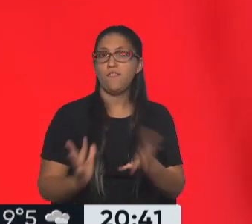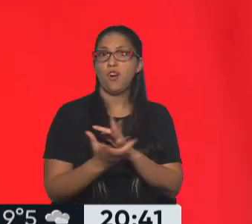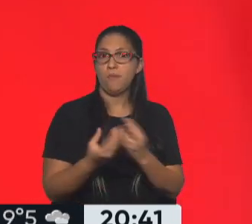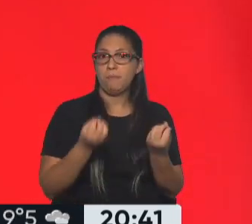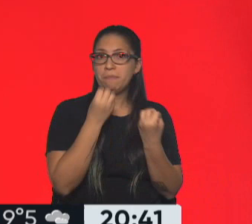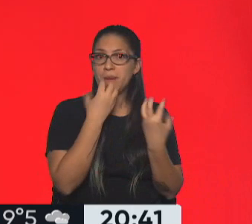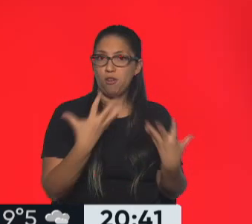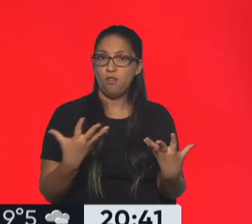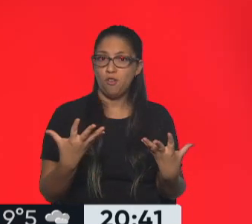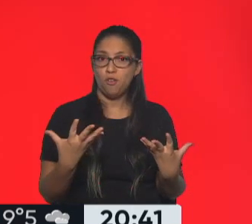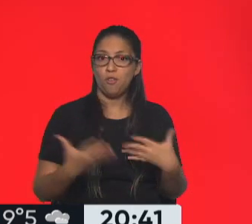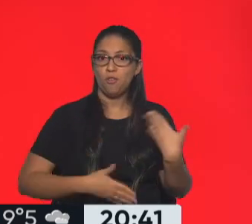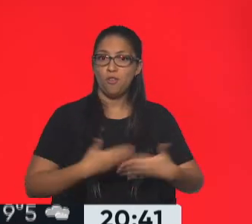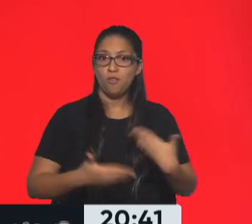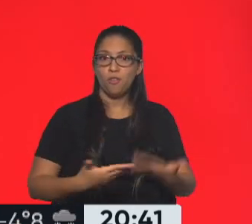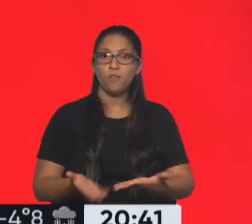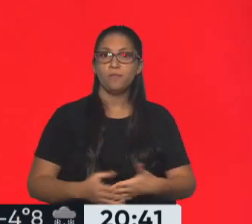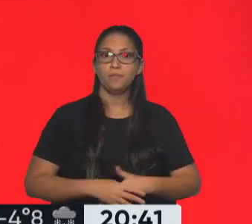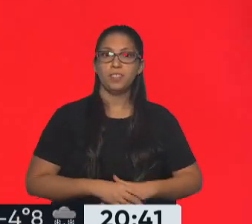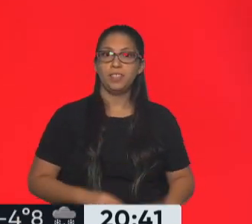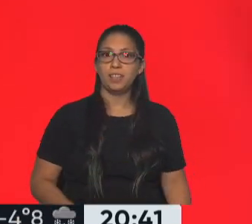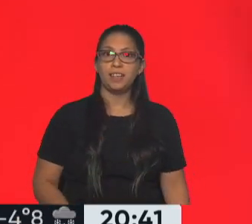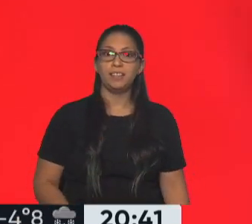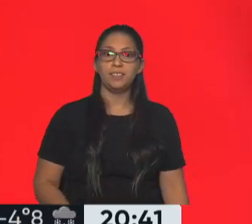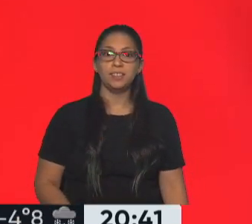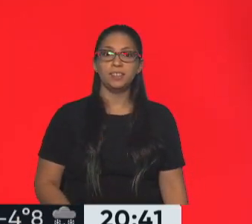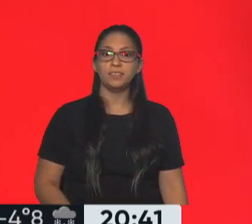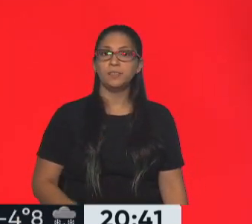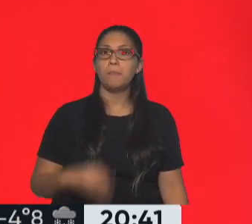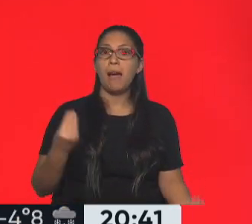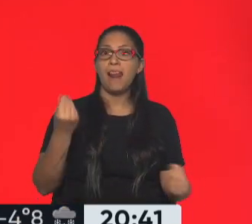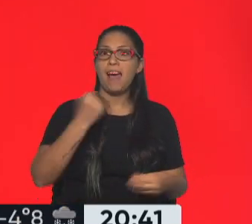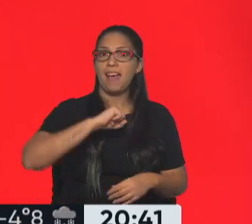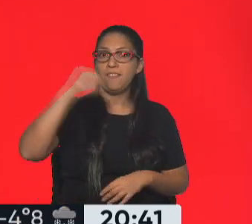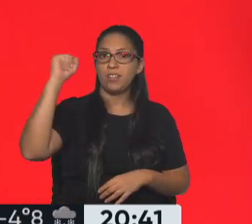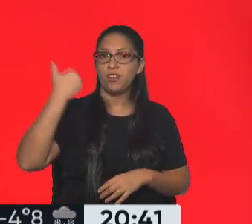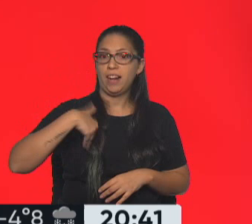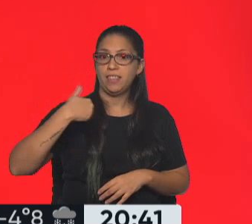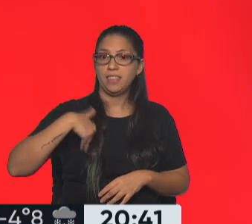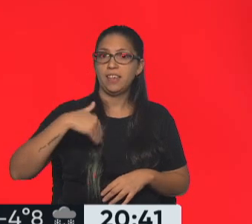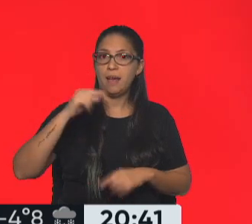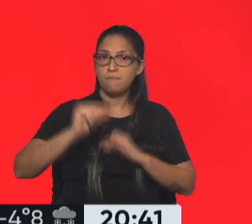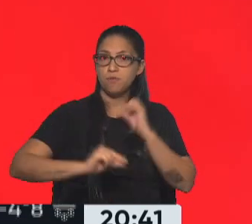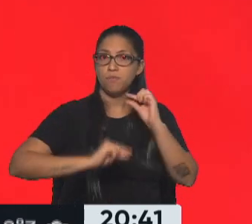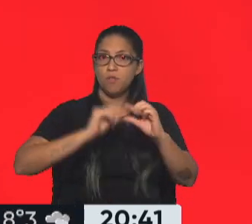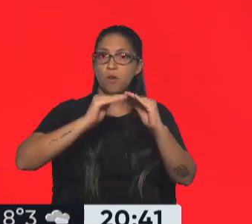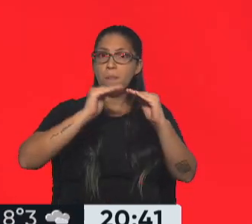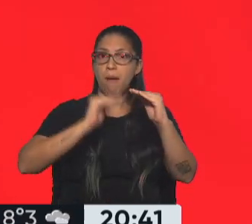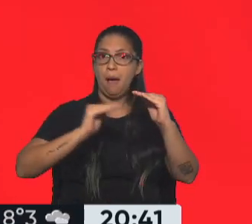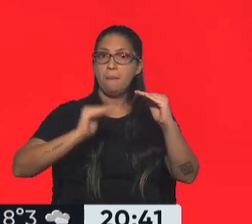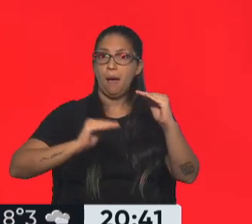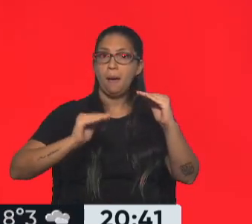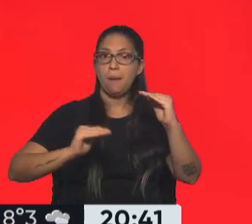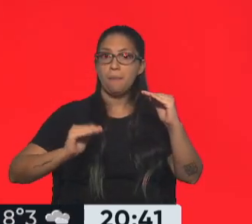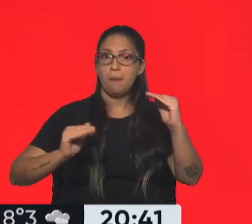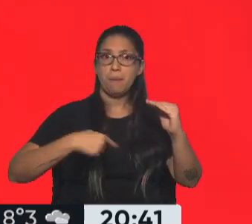a better return. Inflation in Argentina is going down a little faster than we